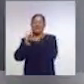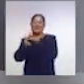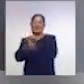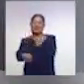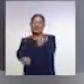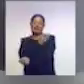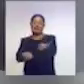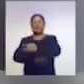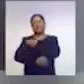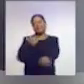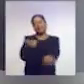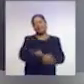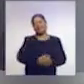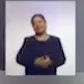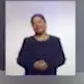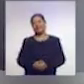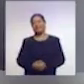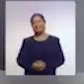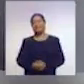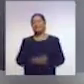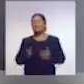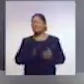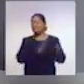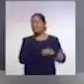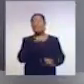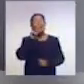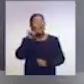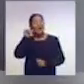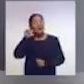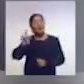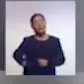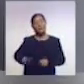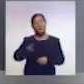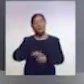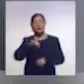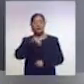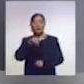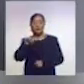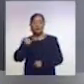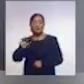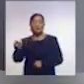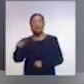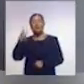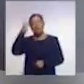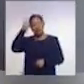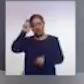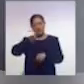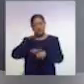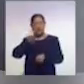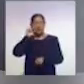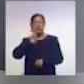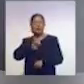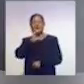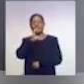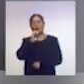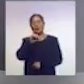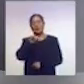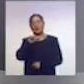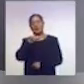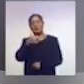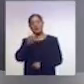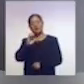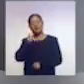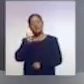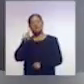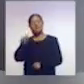tardes. Buenas tardes. Y bueno, ayer el gobernador Marco Mena y la directora del CONACYT, María Elena Álvarez, encabezaron el